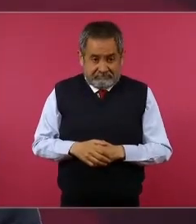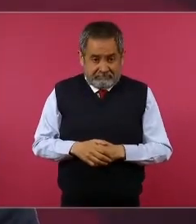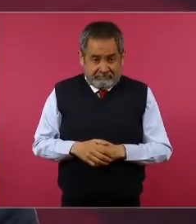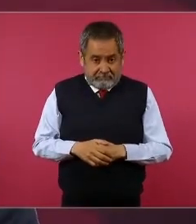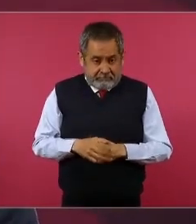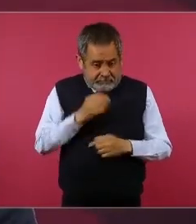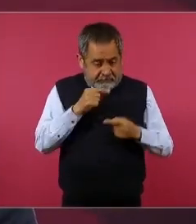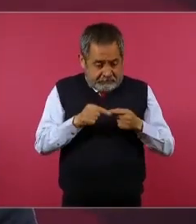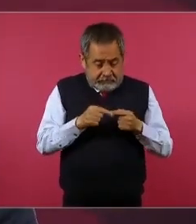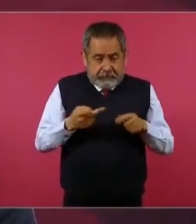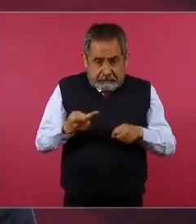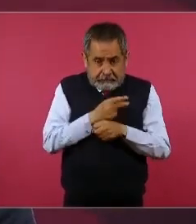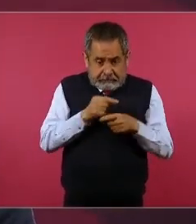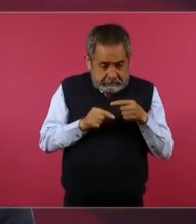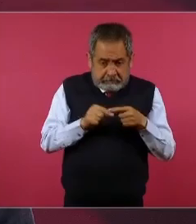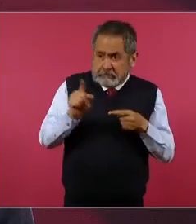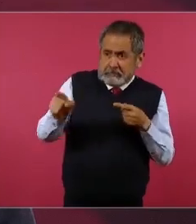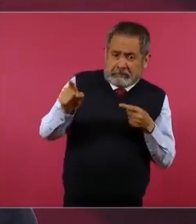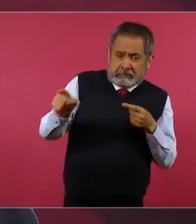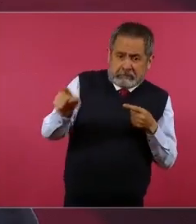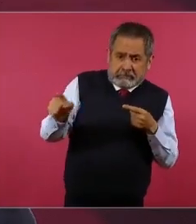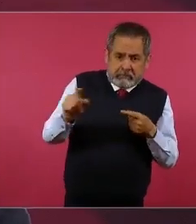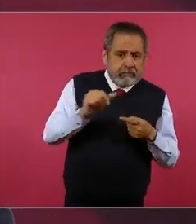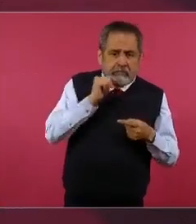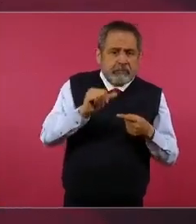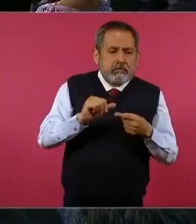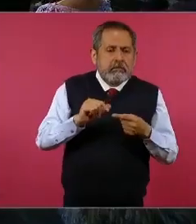Está interesante, o sea, y